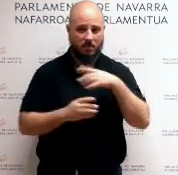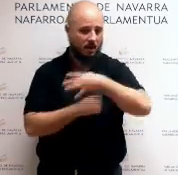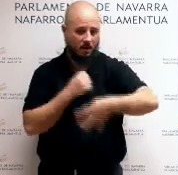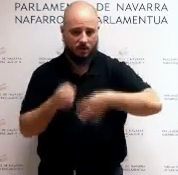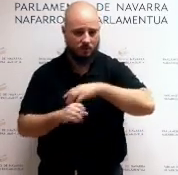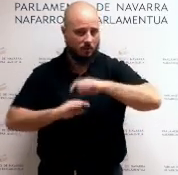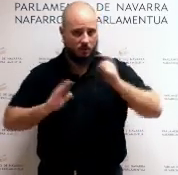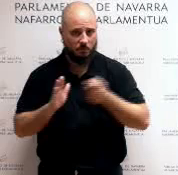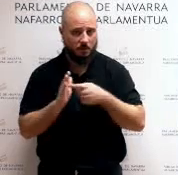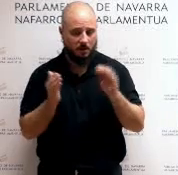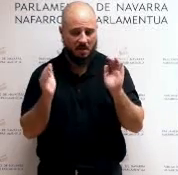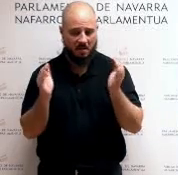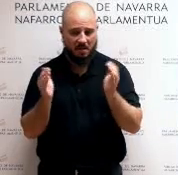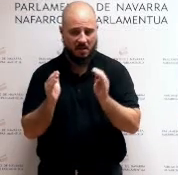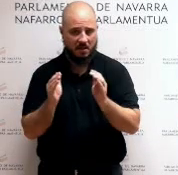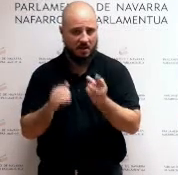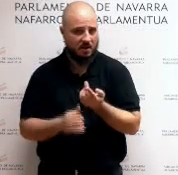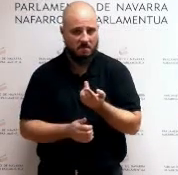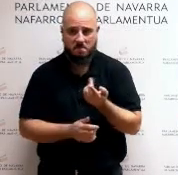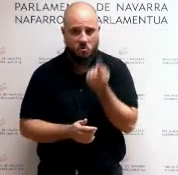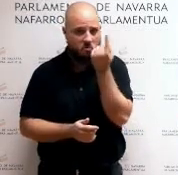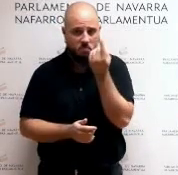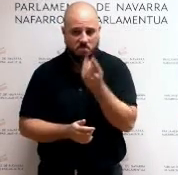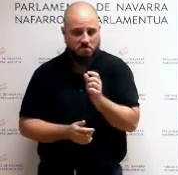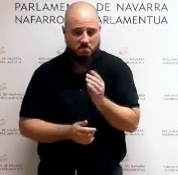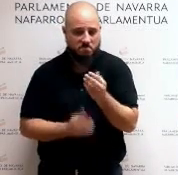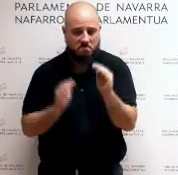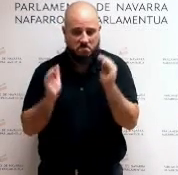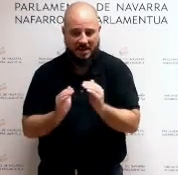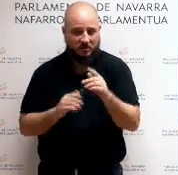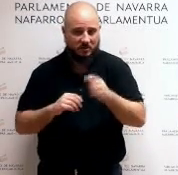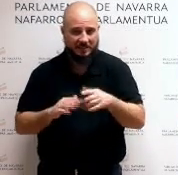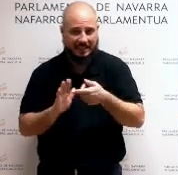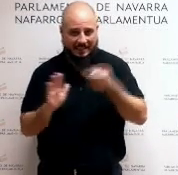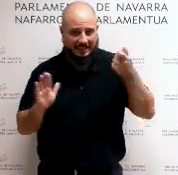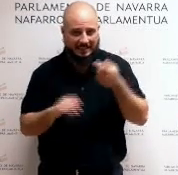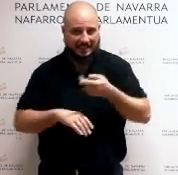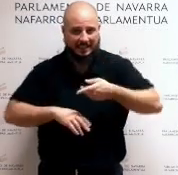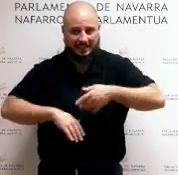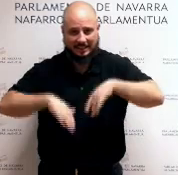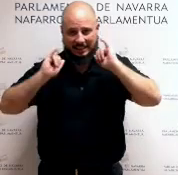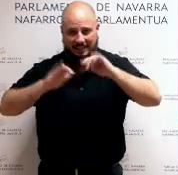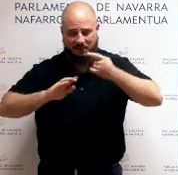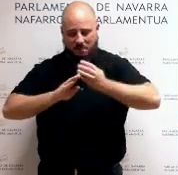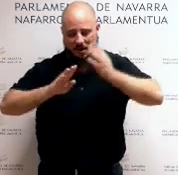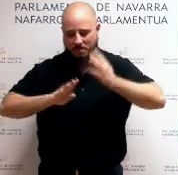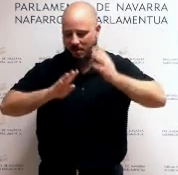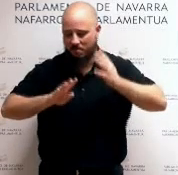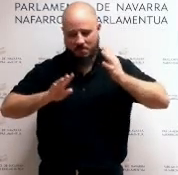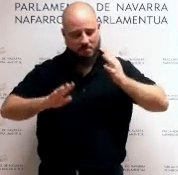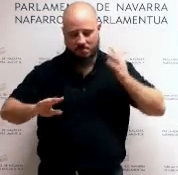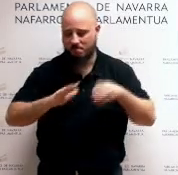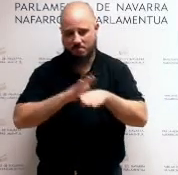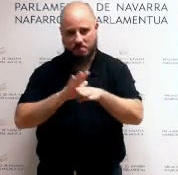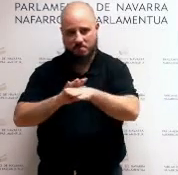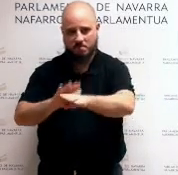a conseguir bajar ni en un solo solicitante, sino que iba a continuar creciendo toda la legislatura. Spoiler, dijo en palabras